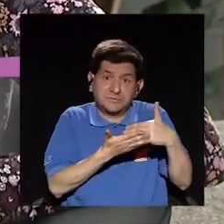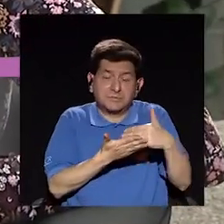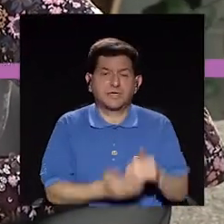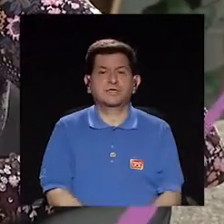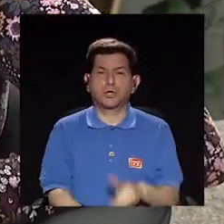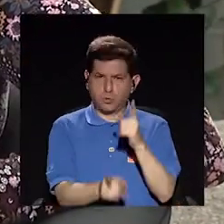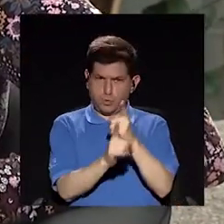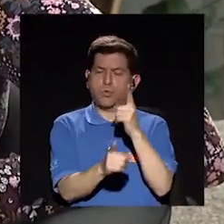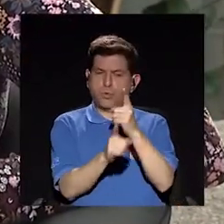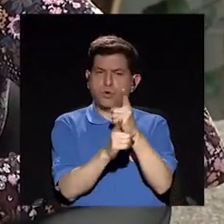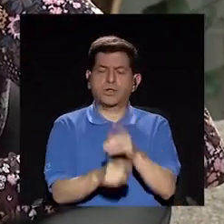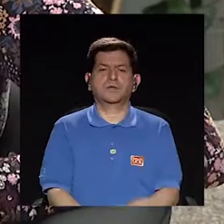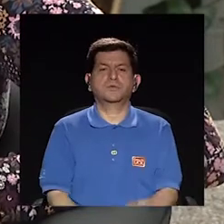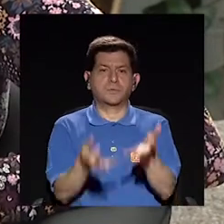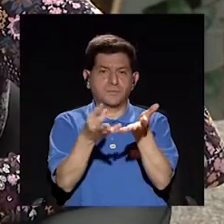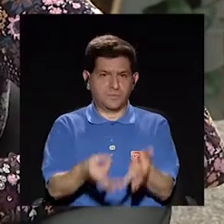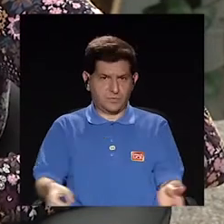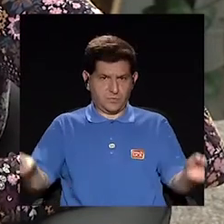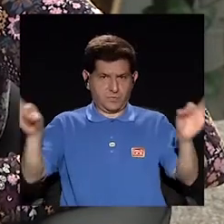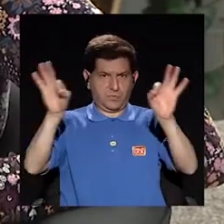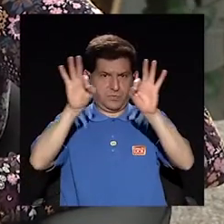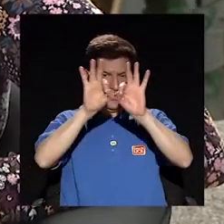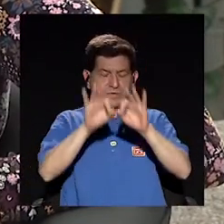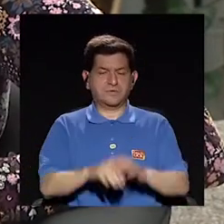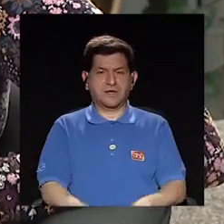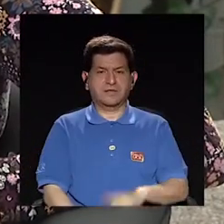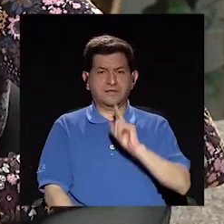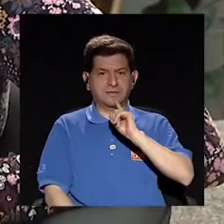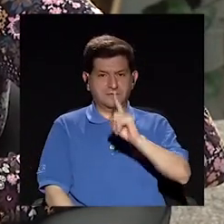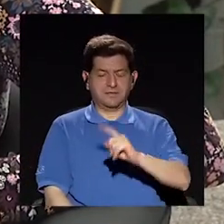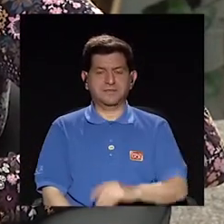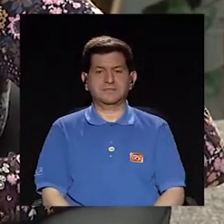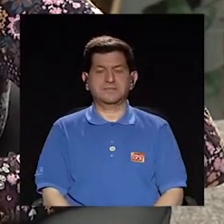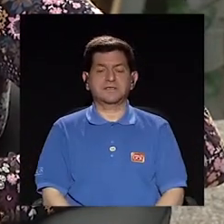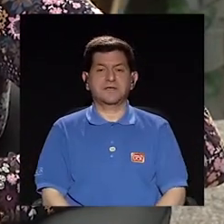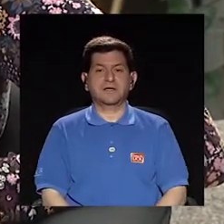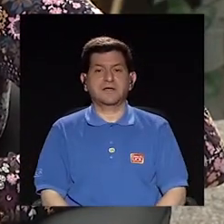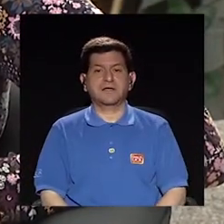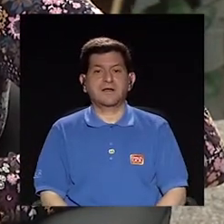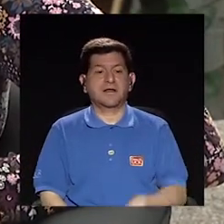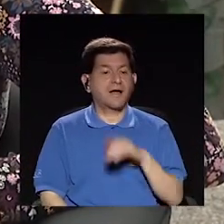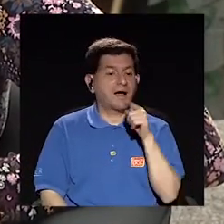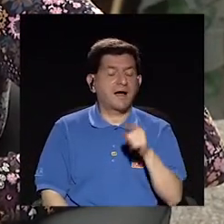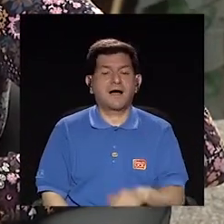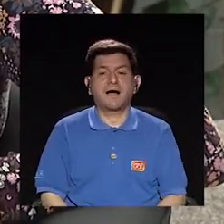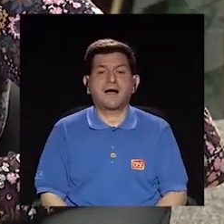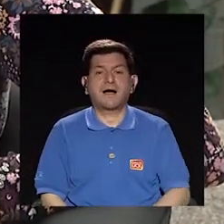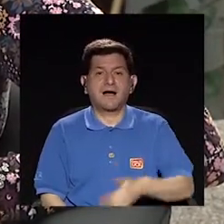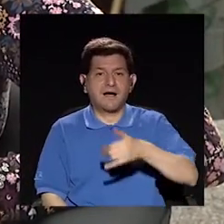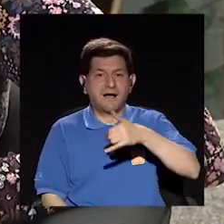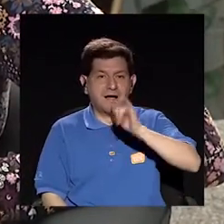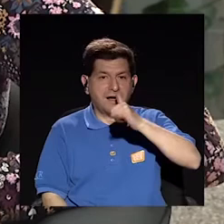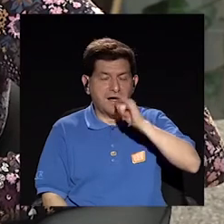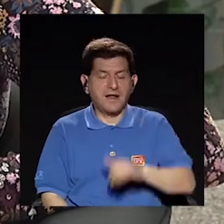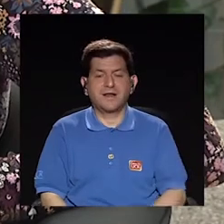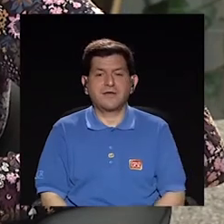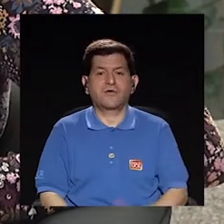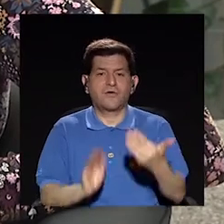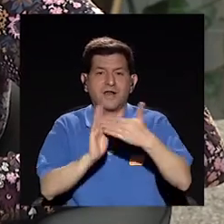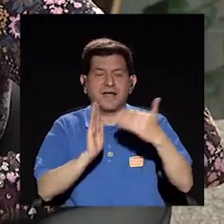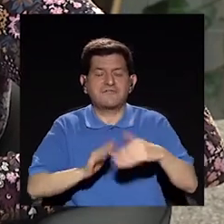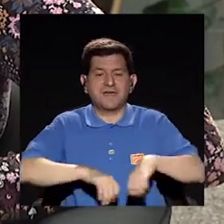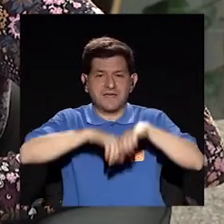parte. Correcto. Es importante apuntar acá, ¿verdad?, que el alcohol es una sustancia depresora del sistema nervioso